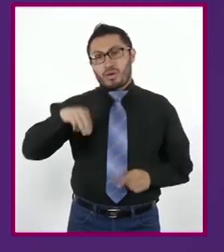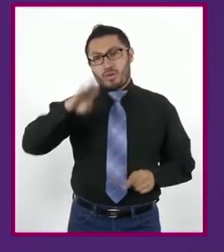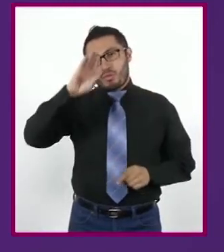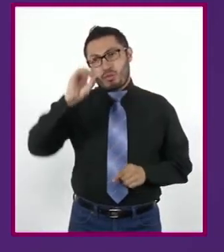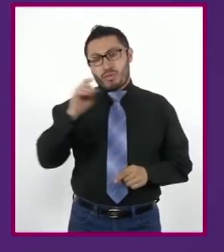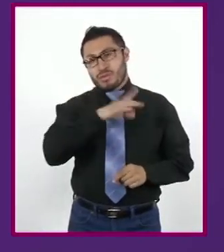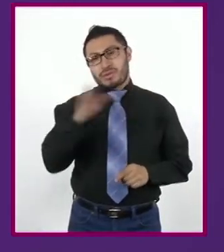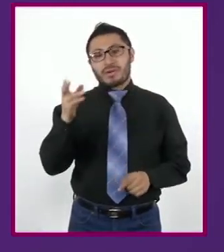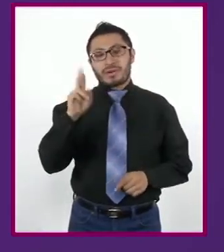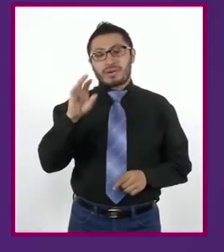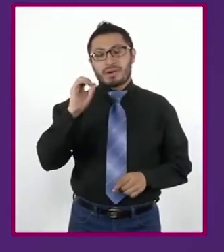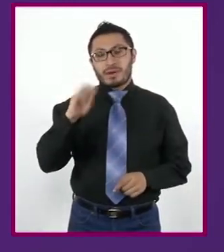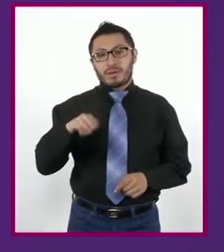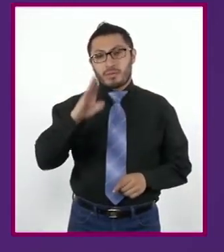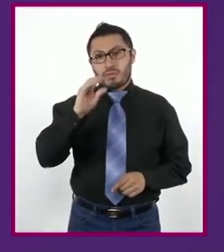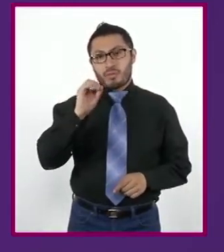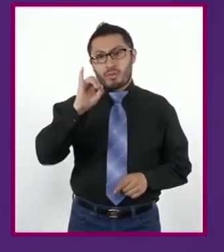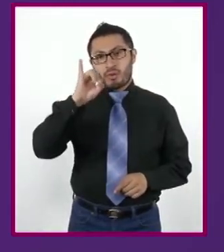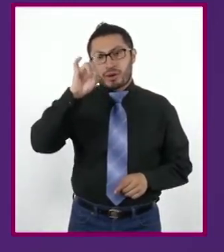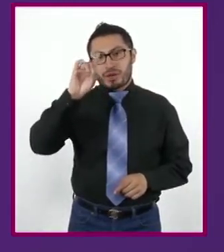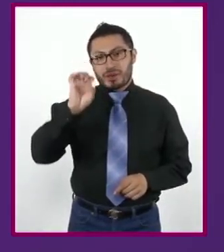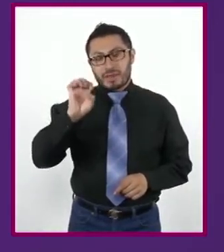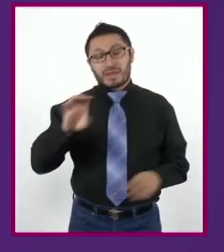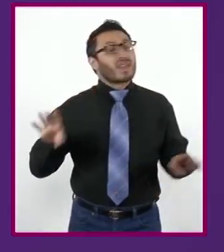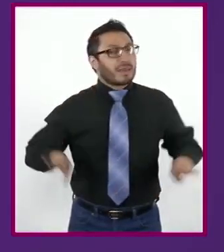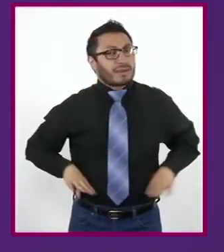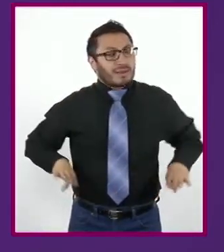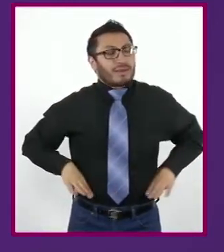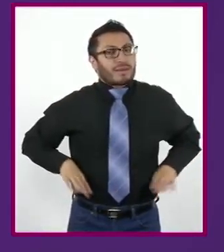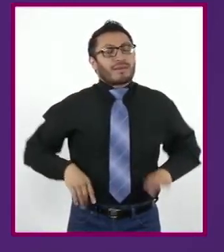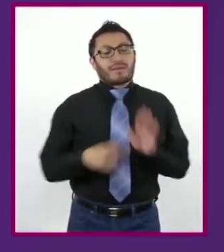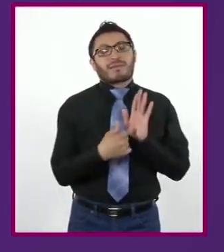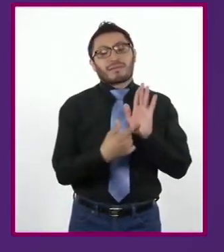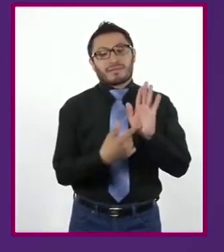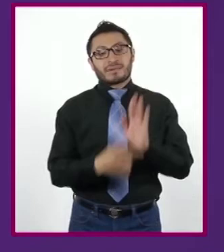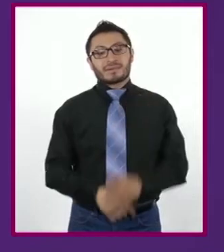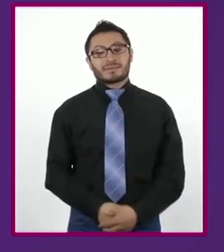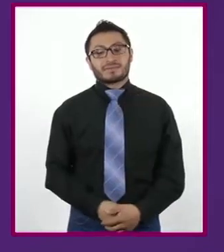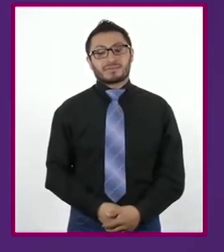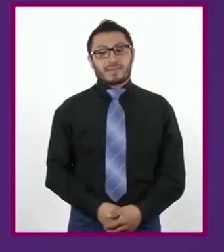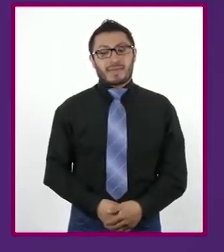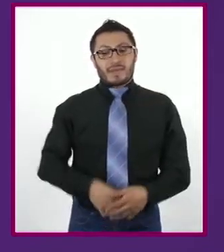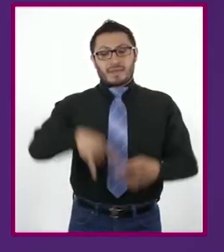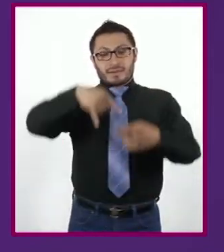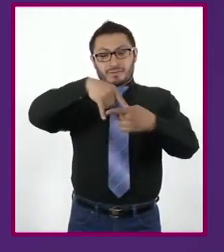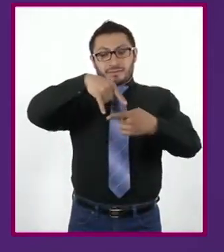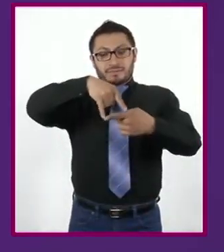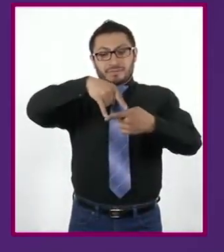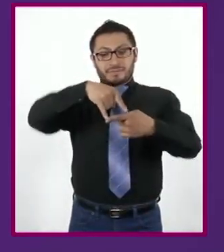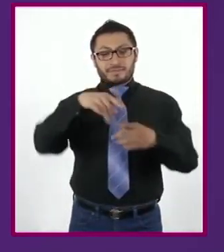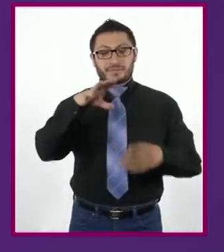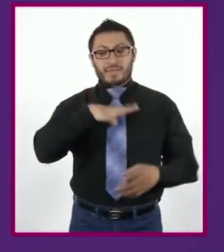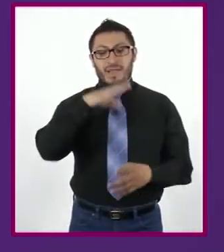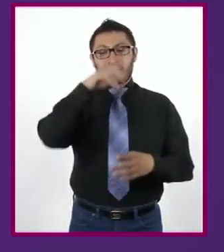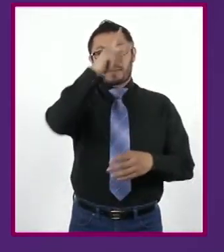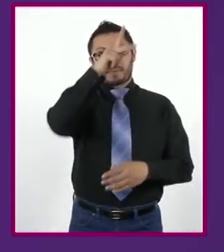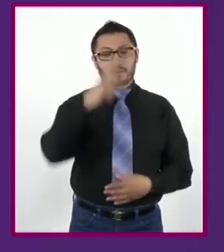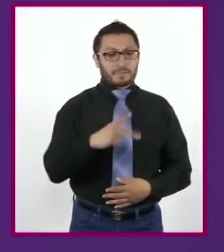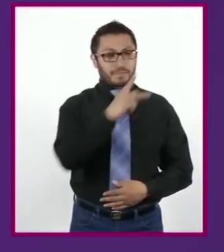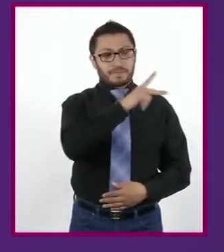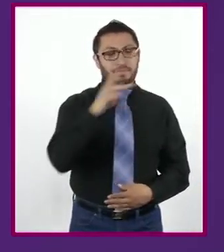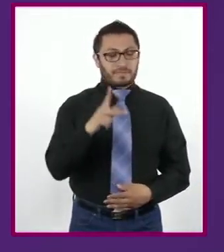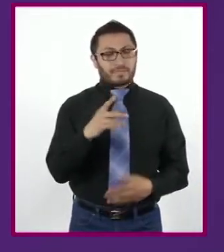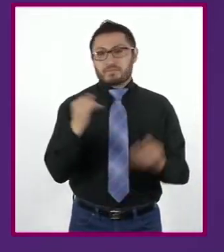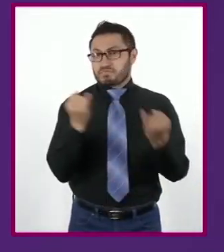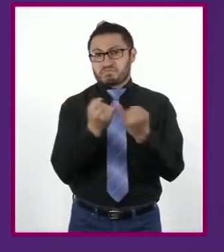romboide. Vamos a conocer algunas de sus características. El cuadrado tiene todos los lados iguales.